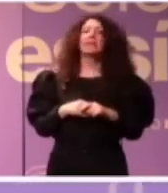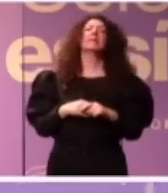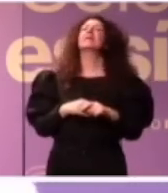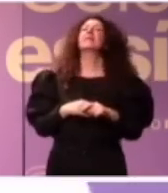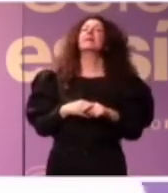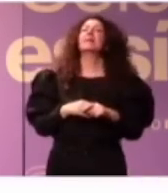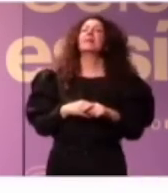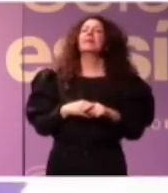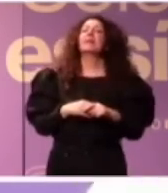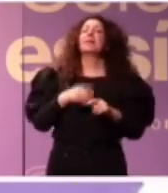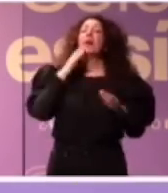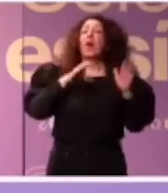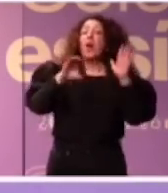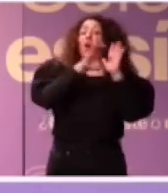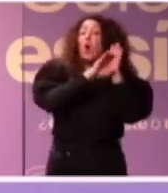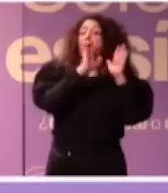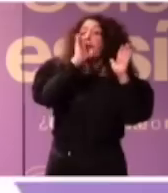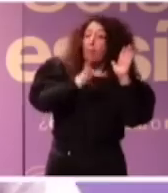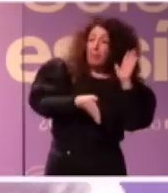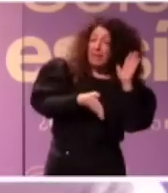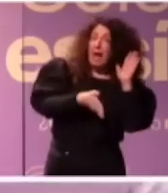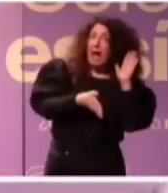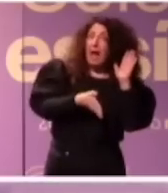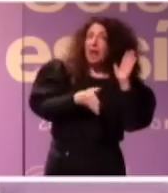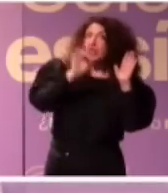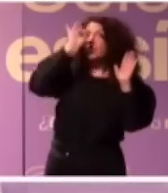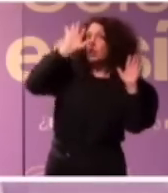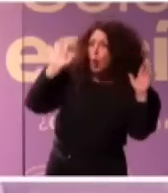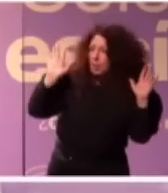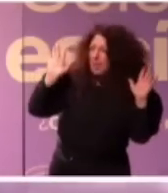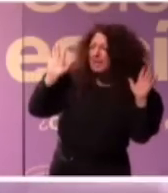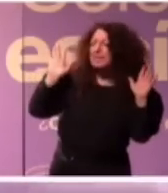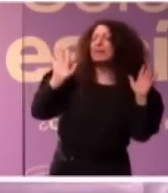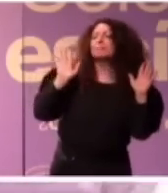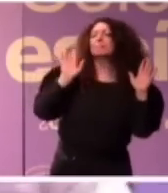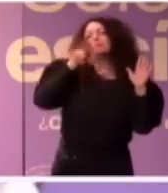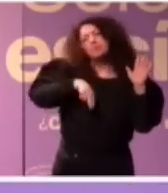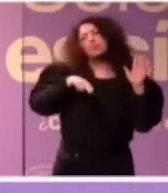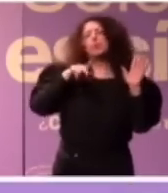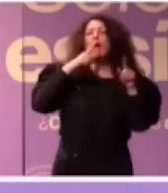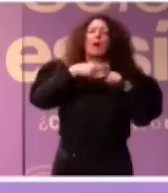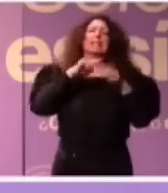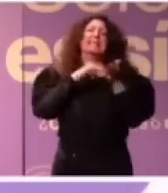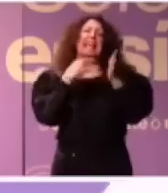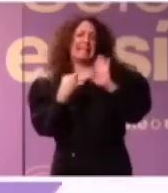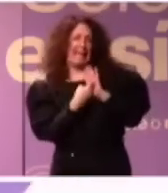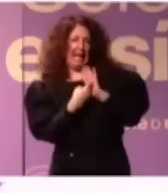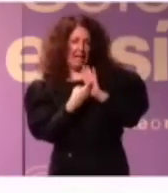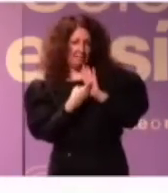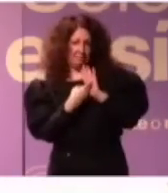Nos están diciendo que el Código Penal, oh sorpresa, es una cuestión técnica. Técnica.